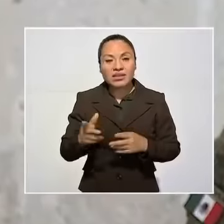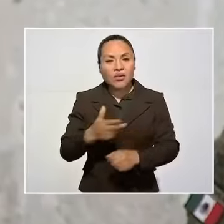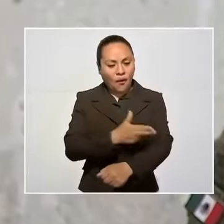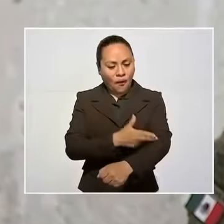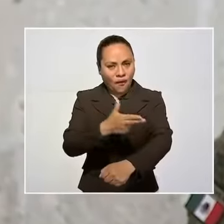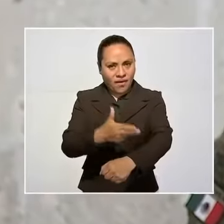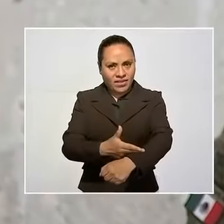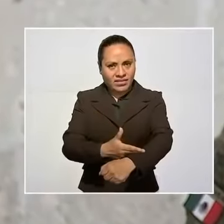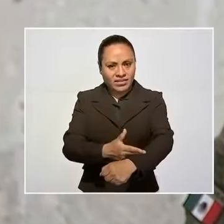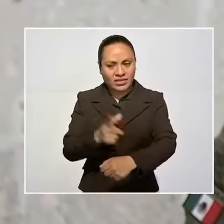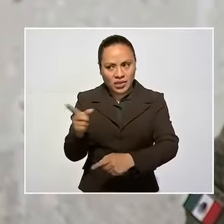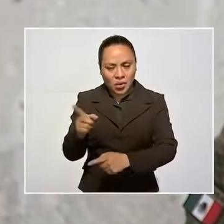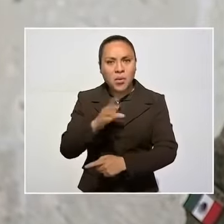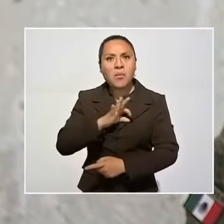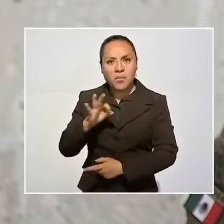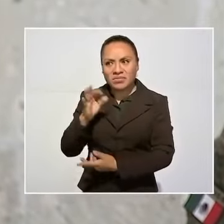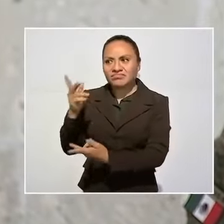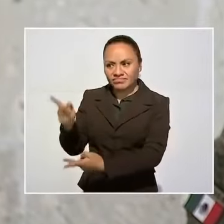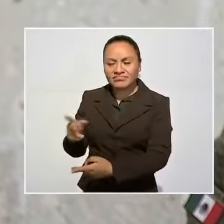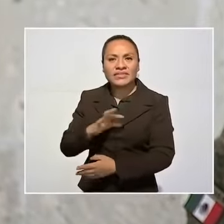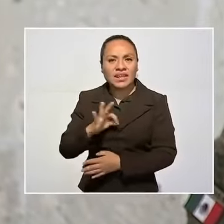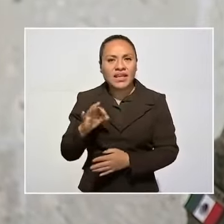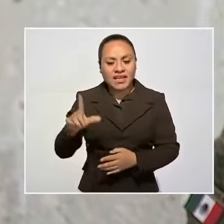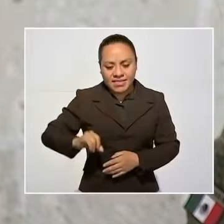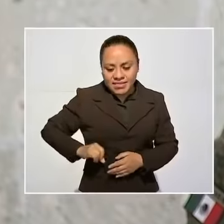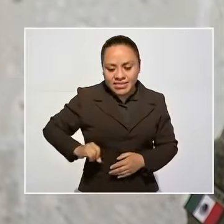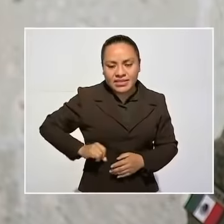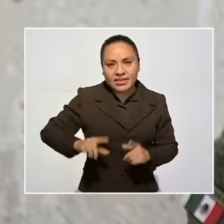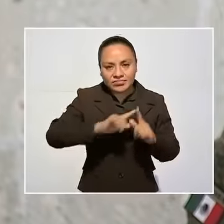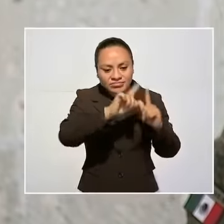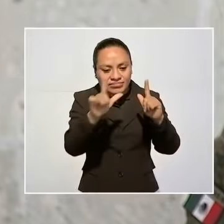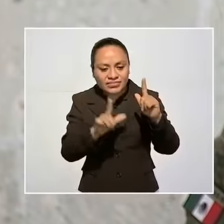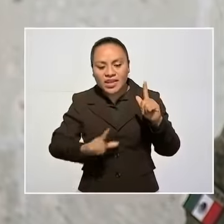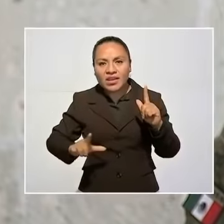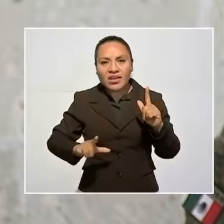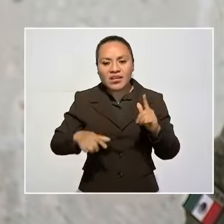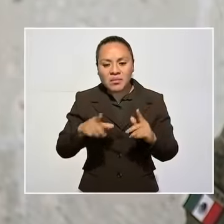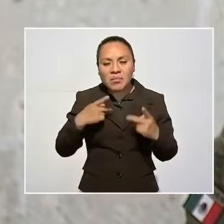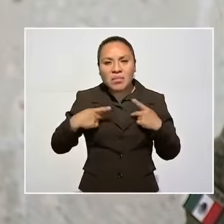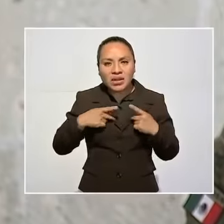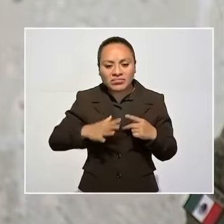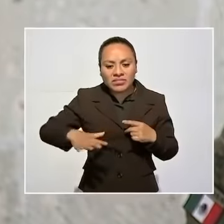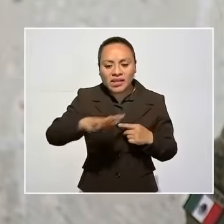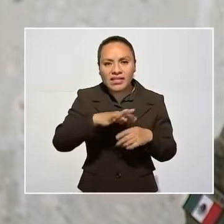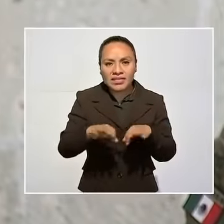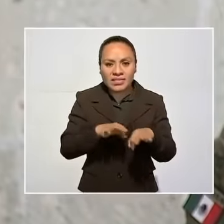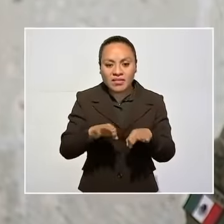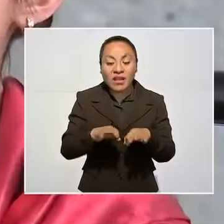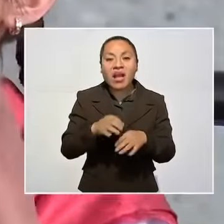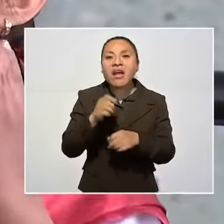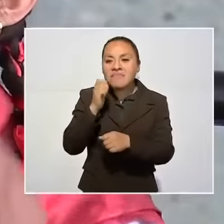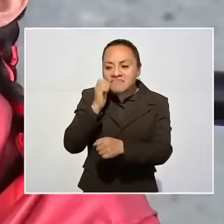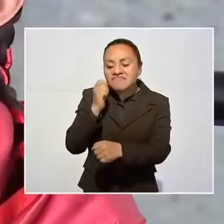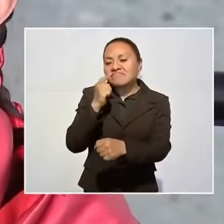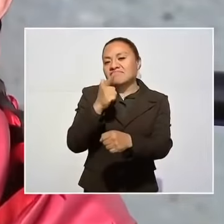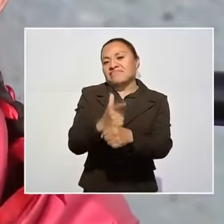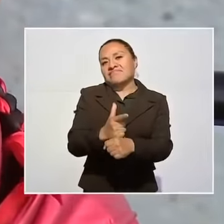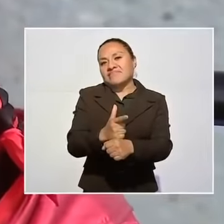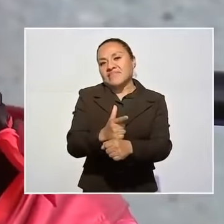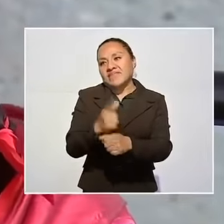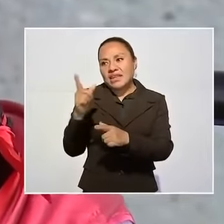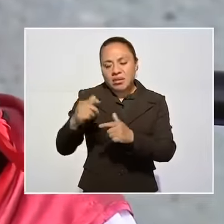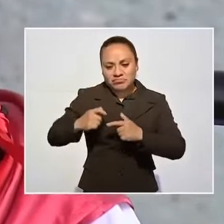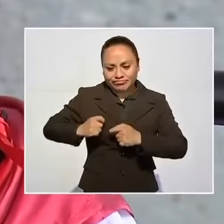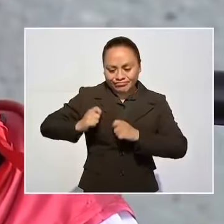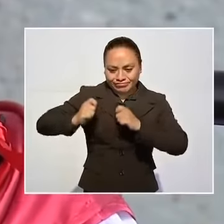honradez y poner por sobre todo el interés de la patria para darnos cuenta que su legado sigue